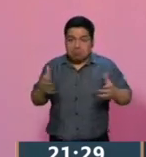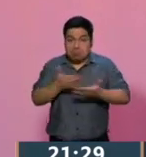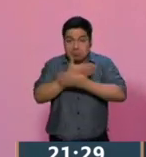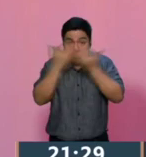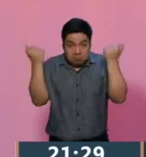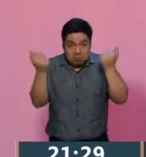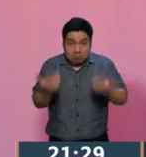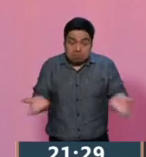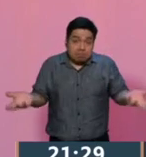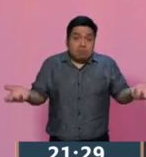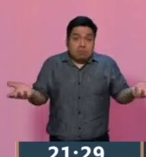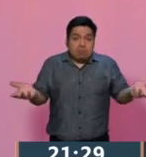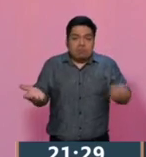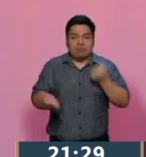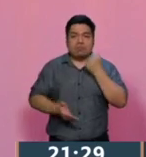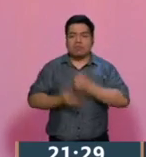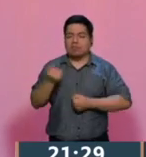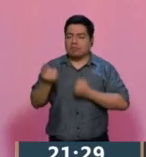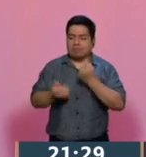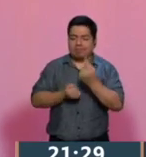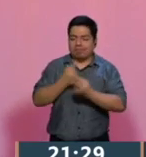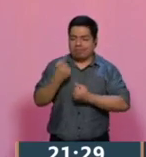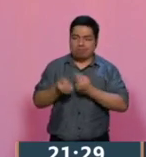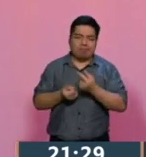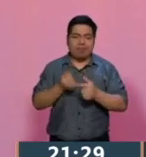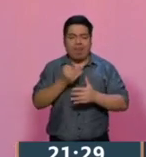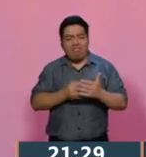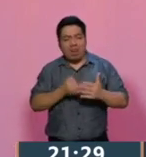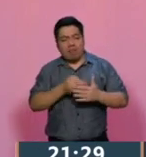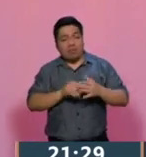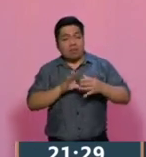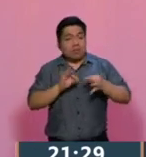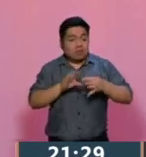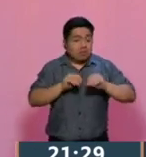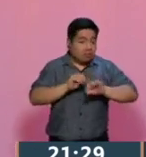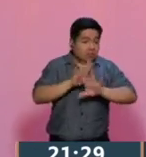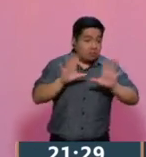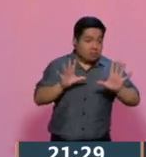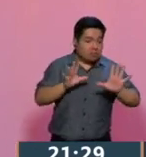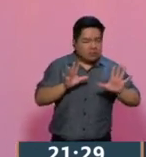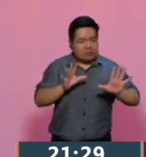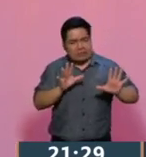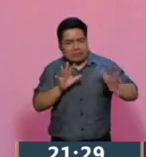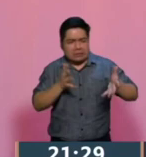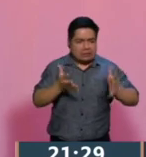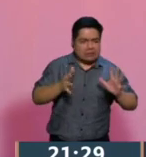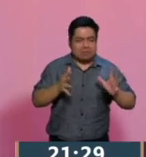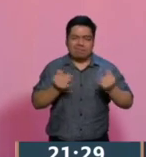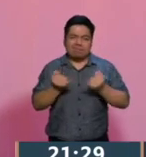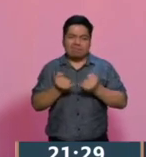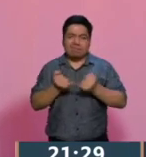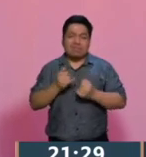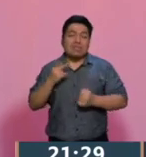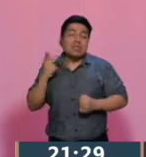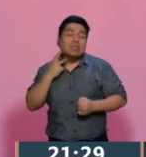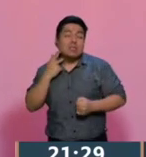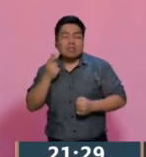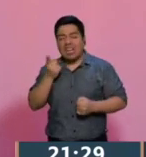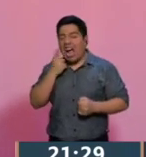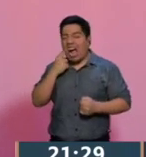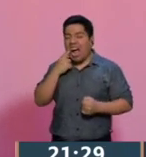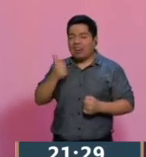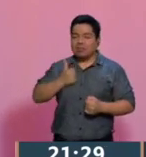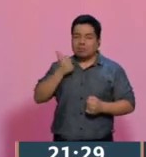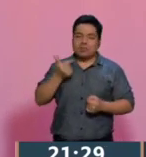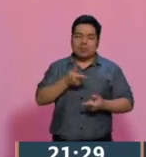lo sabemos, porque ha habido falta de claridad y sobre todo una clara politización del tema, y me parece que la ciudadanía ya